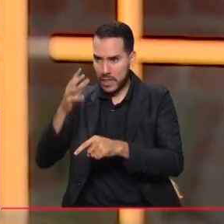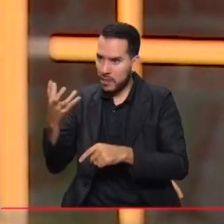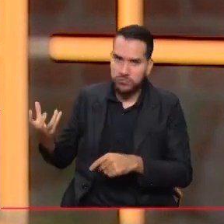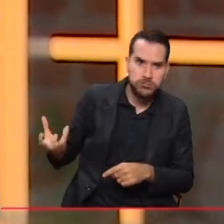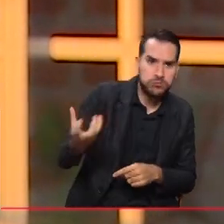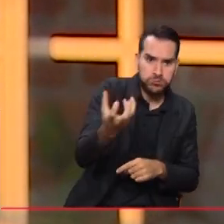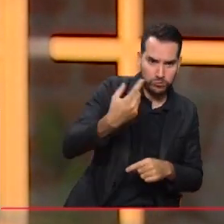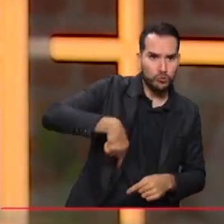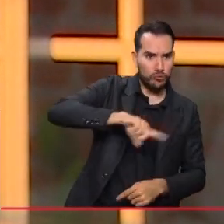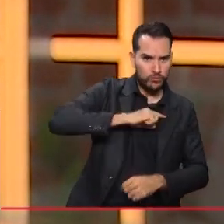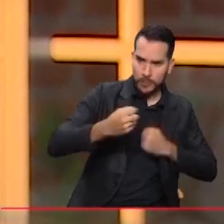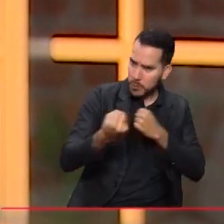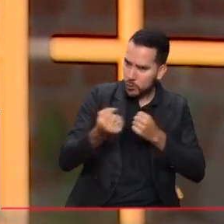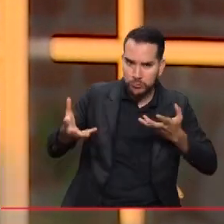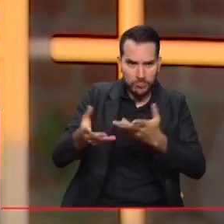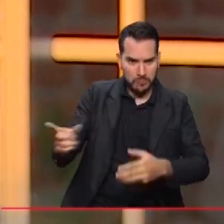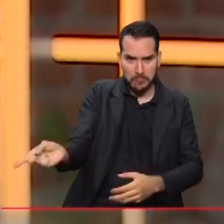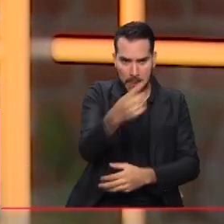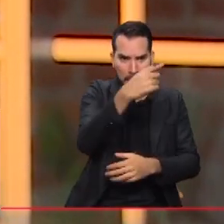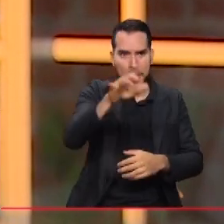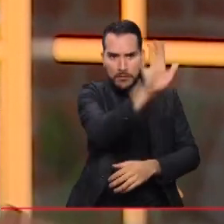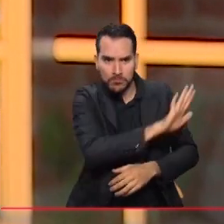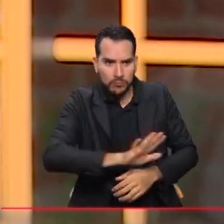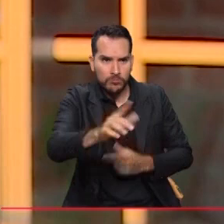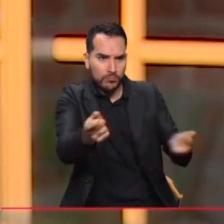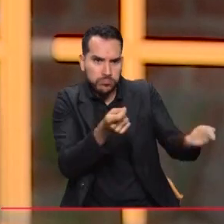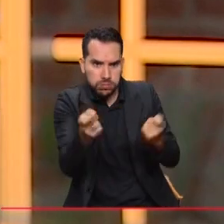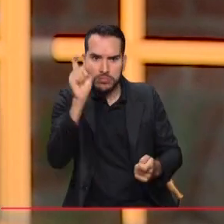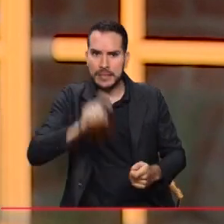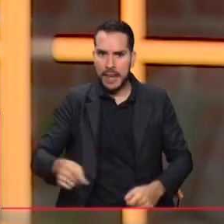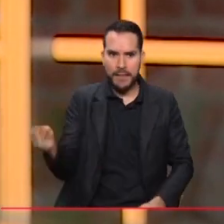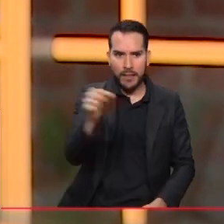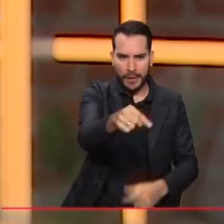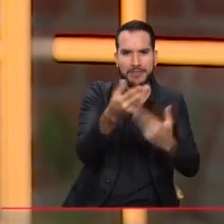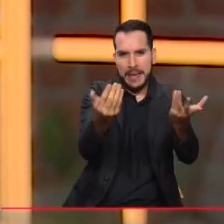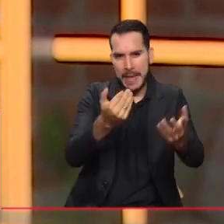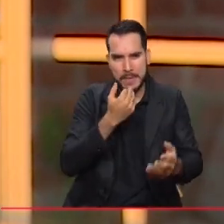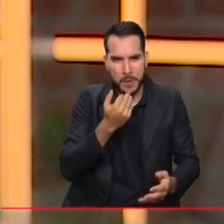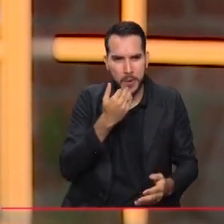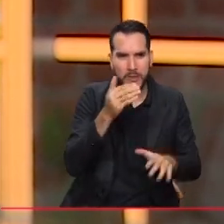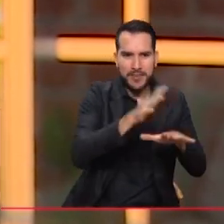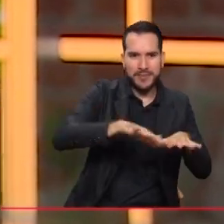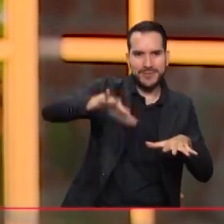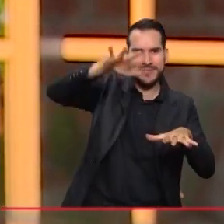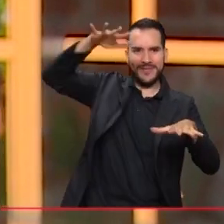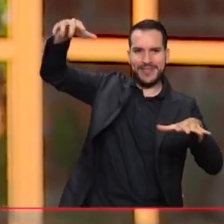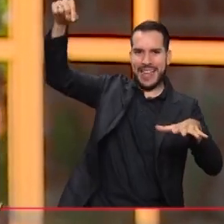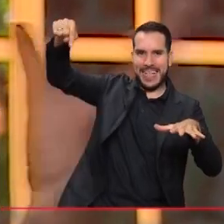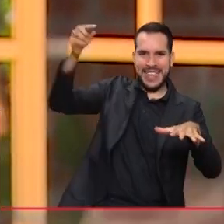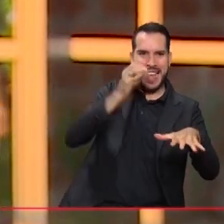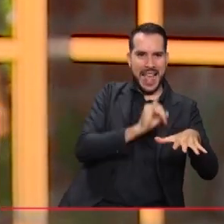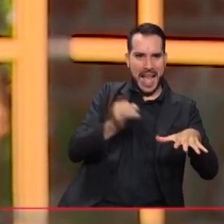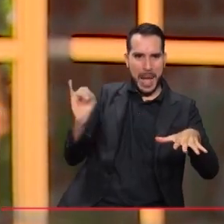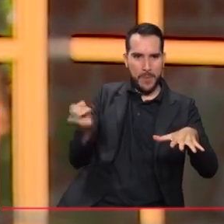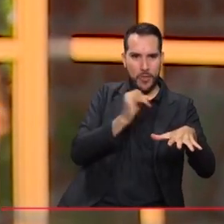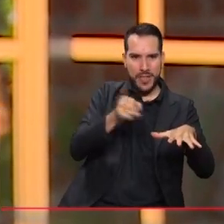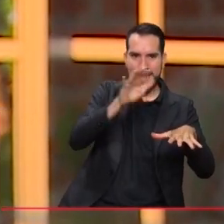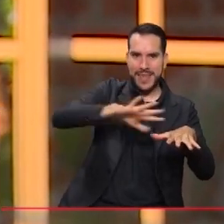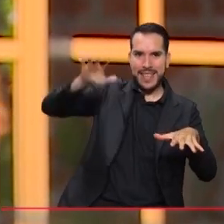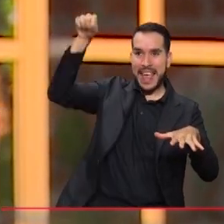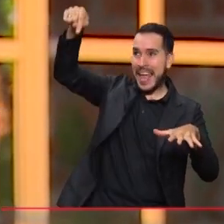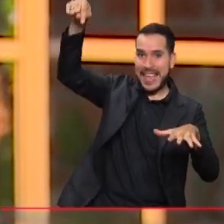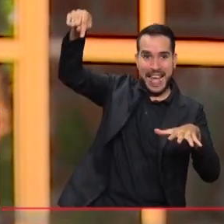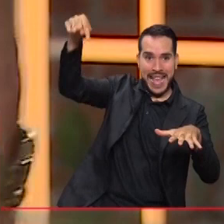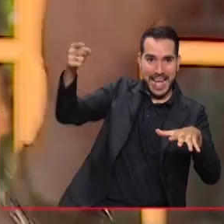control territorial, como lo necesitamos aquí, por ejemplo, en la zona alta de Jamundí, como lo necesitamos en muchos sectores